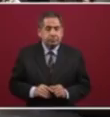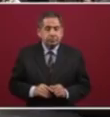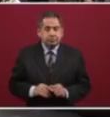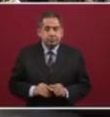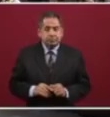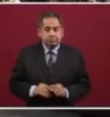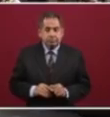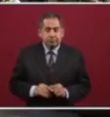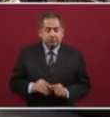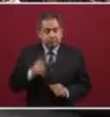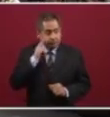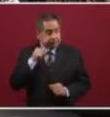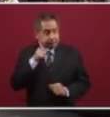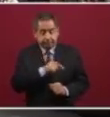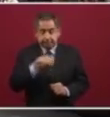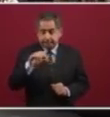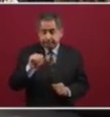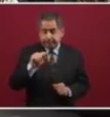1892-94. A Catarino,